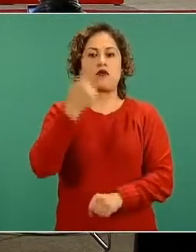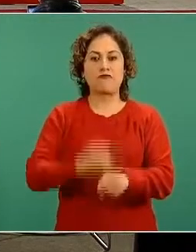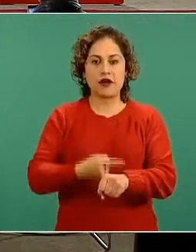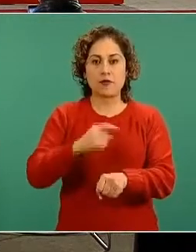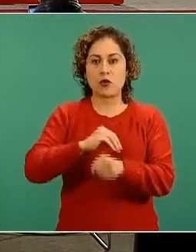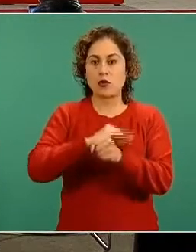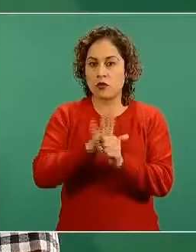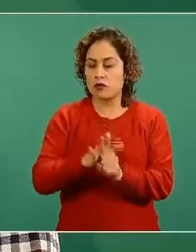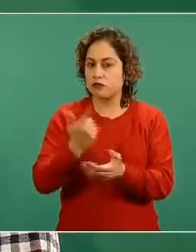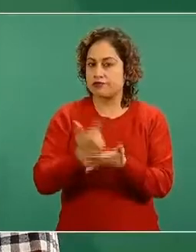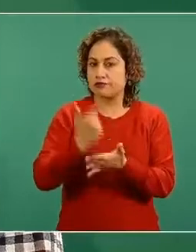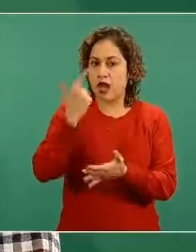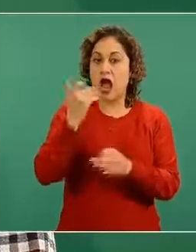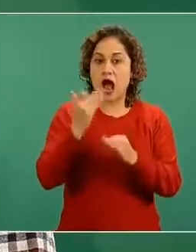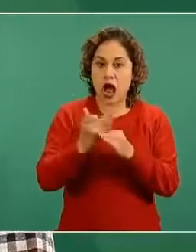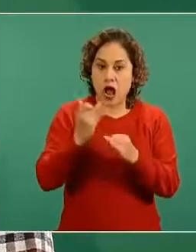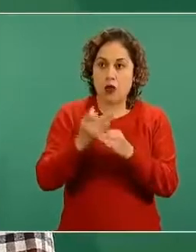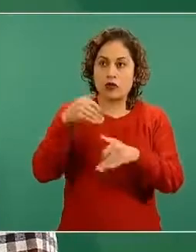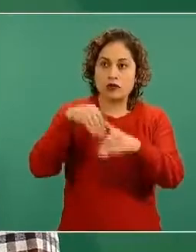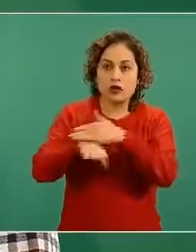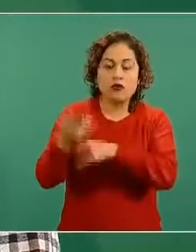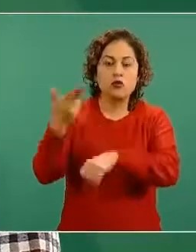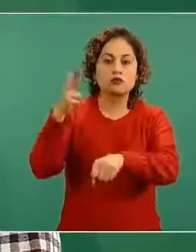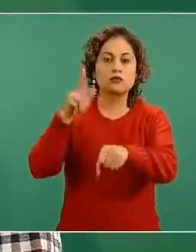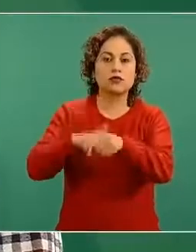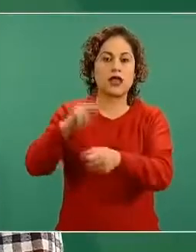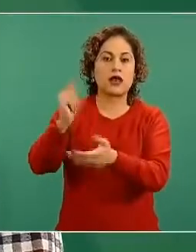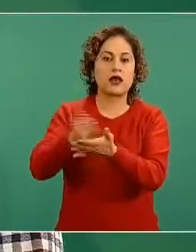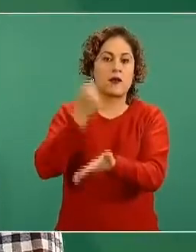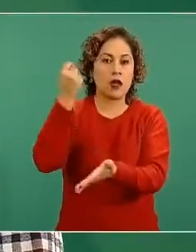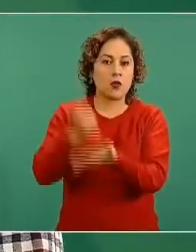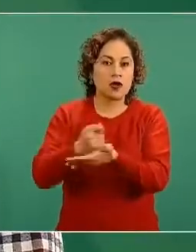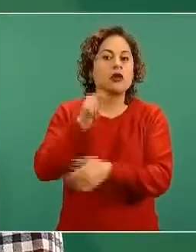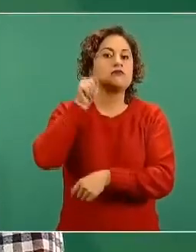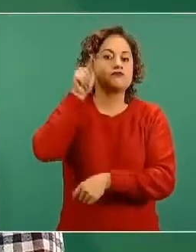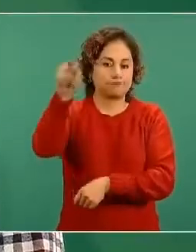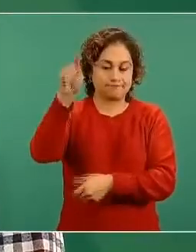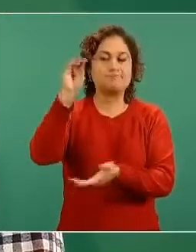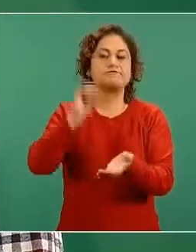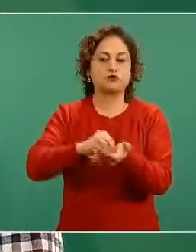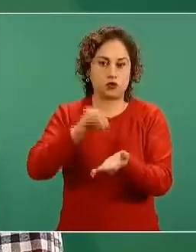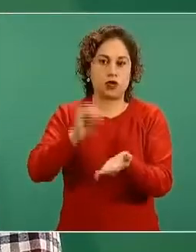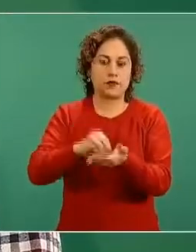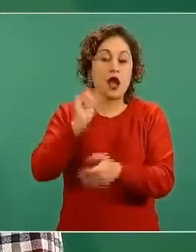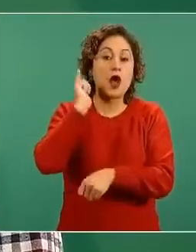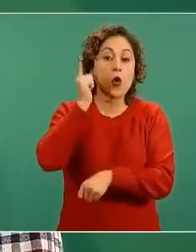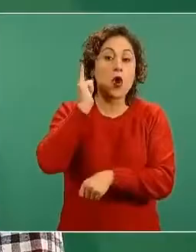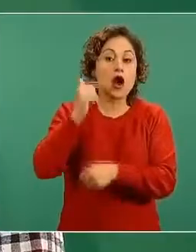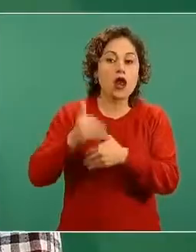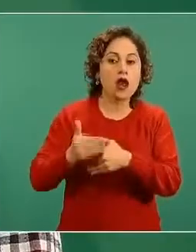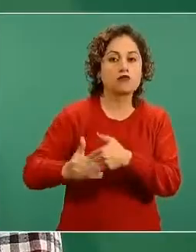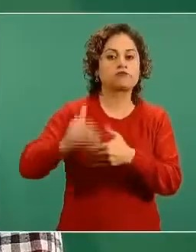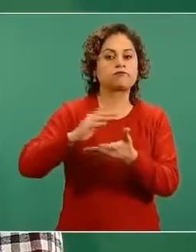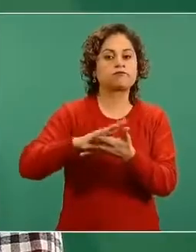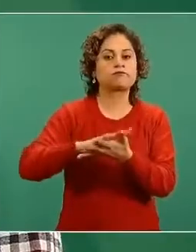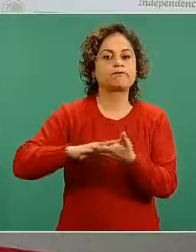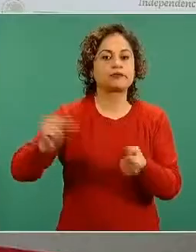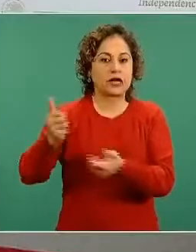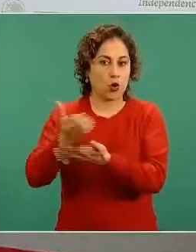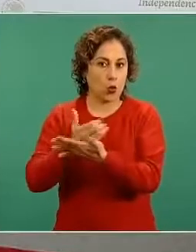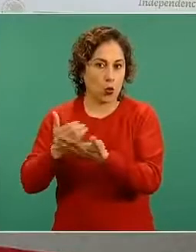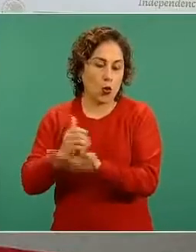Está actualmente hospitalizado en Tamaulipas, sí hospitalizado, y esperemos que se recupere y ojalá salga con